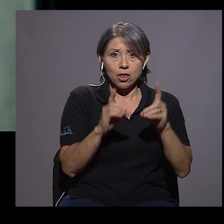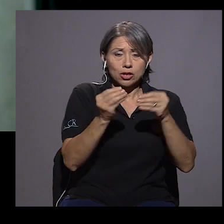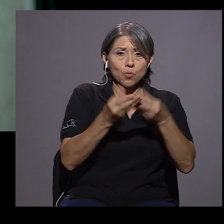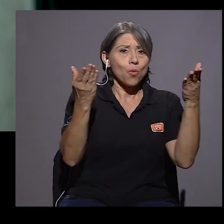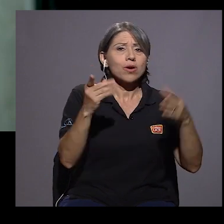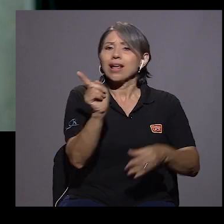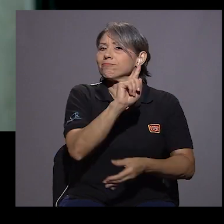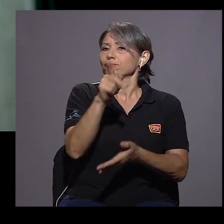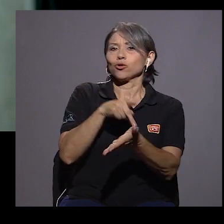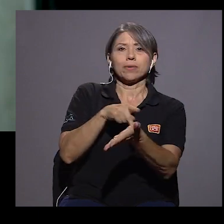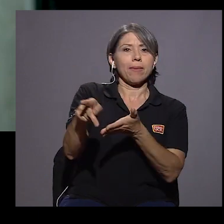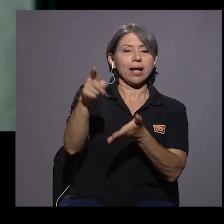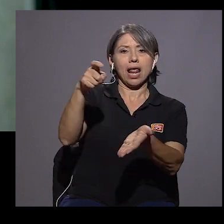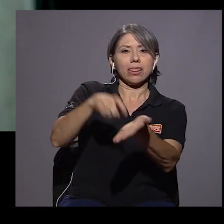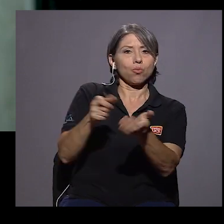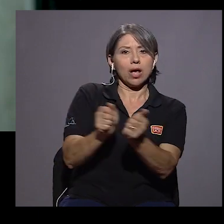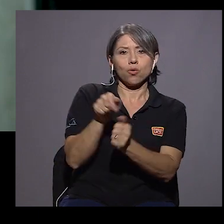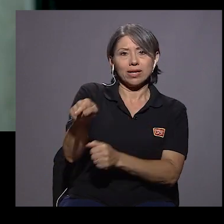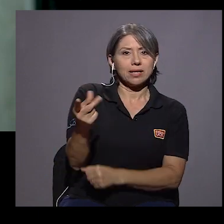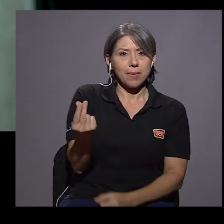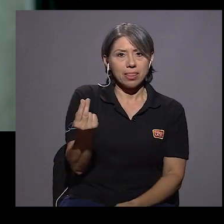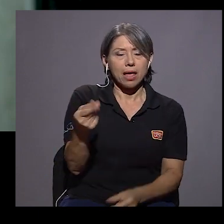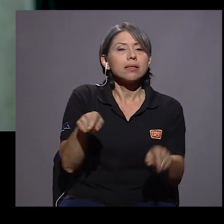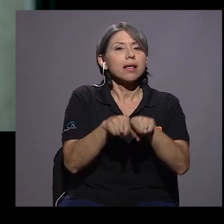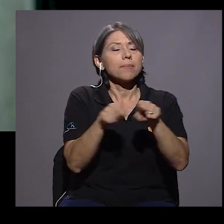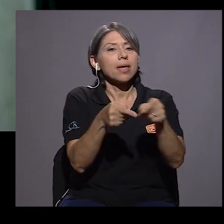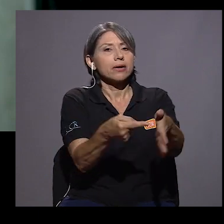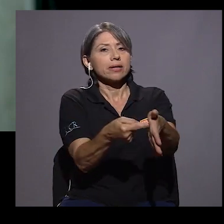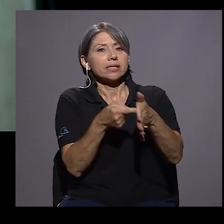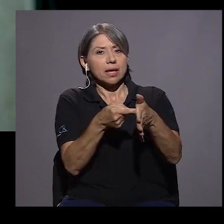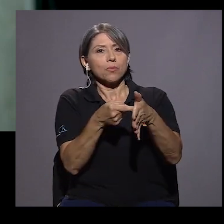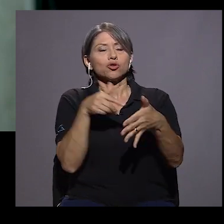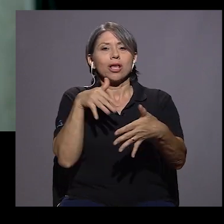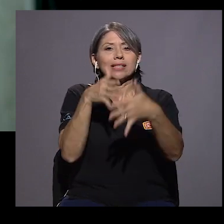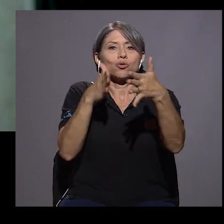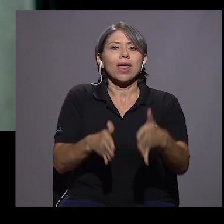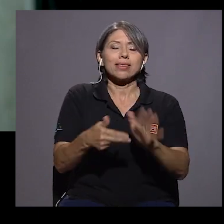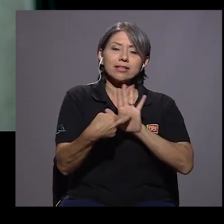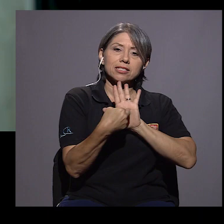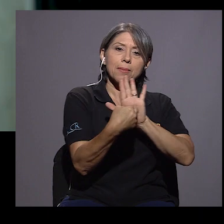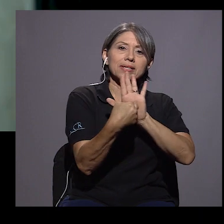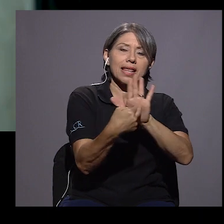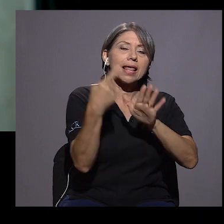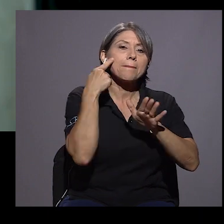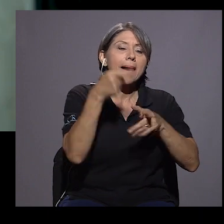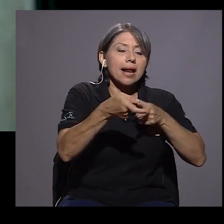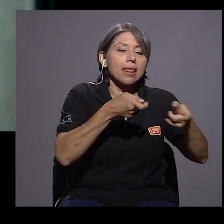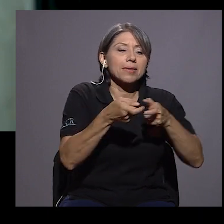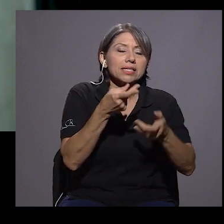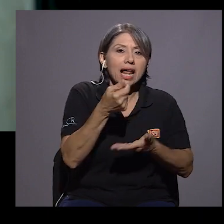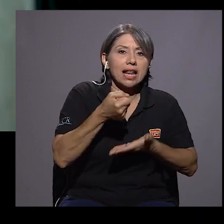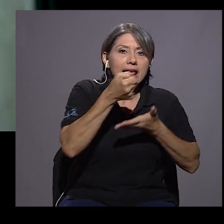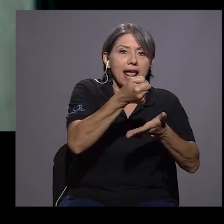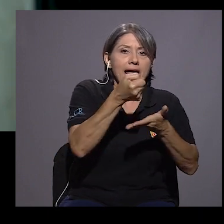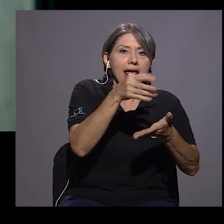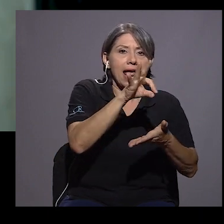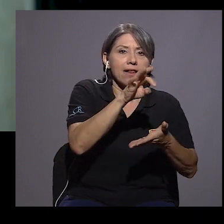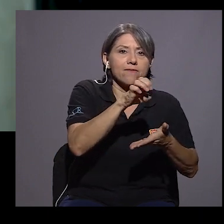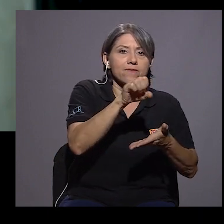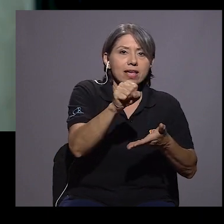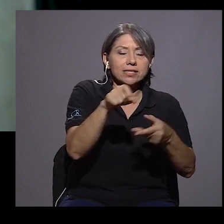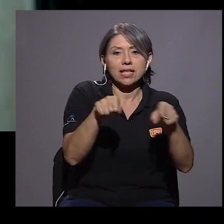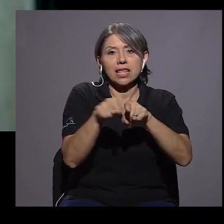educación pública sea destinada para el pago de la deuda, y además exigimos representación estudiantil, tanto en la negociación del FES